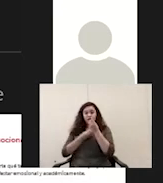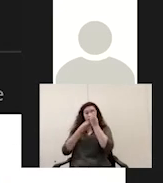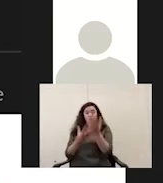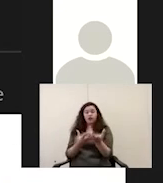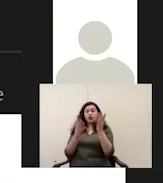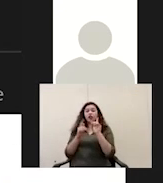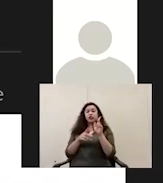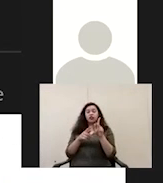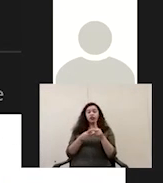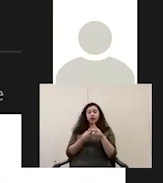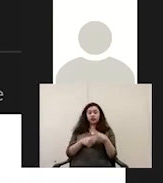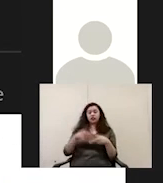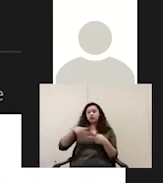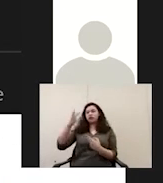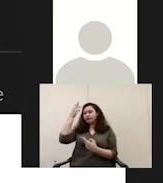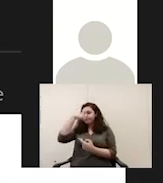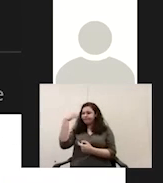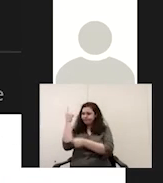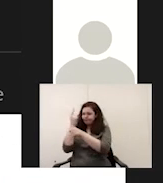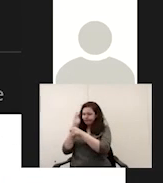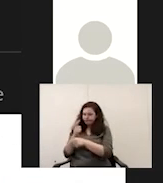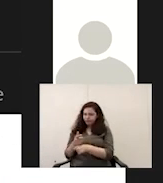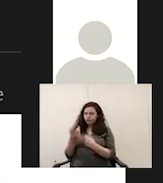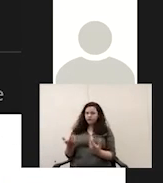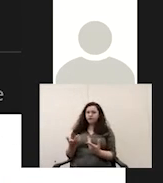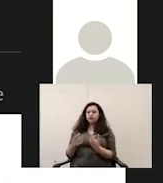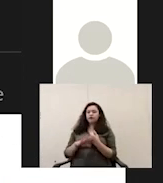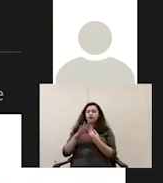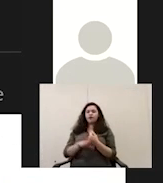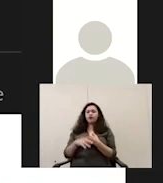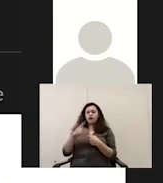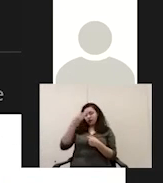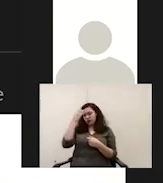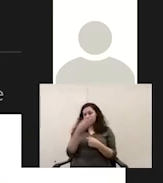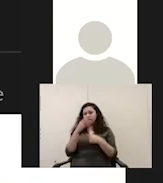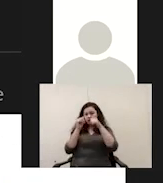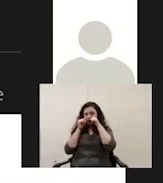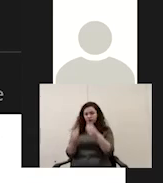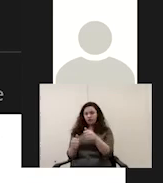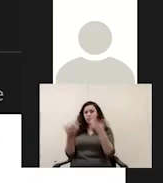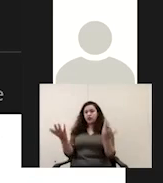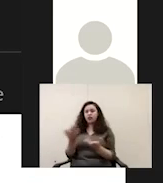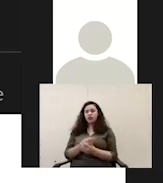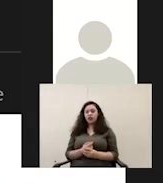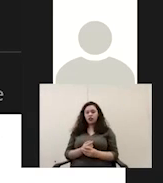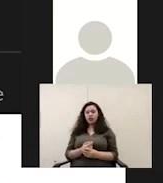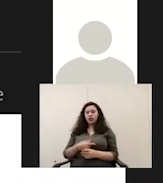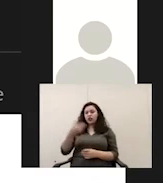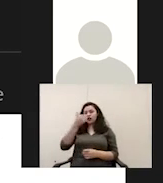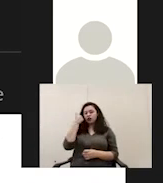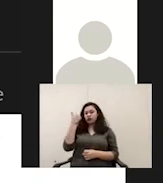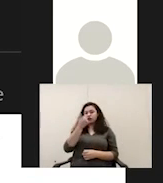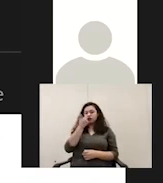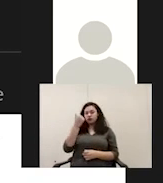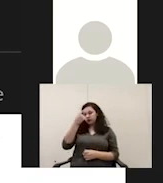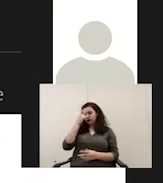que ustedes los tomen en cuenta. Hay que darse el tiempo para eso. Y bueno, se tiene que identificar a los alumnos con altos